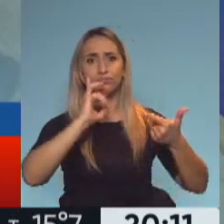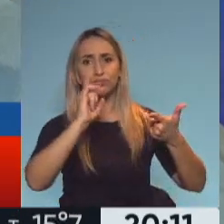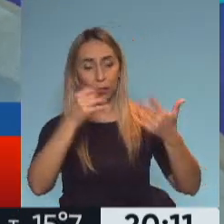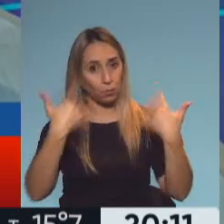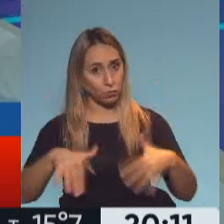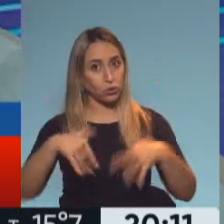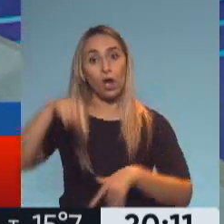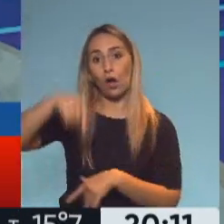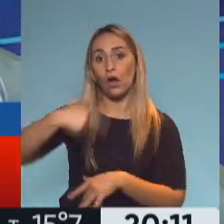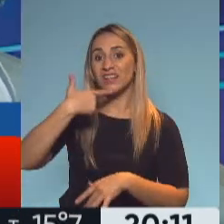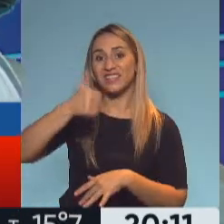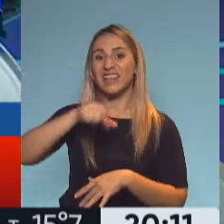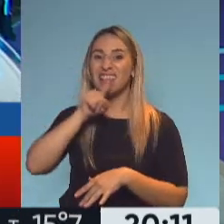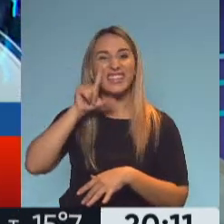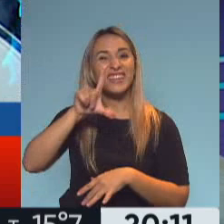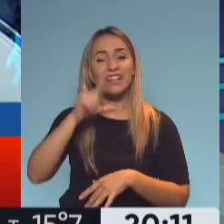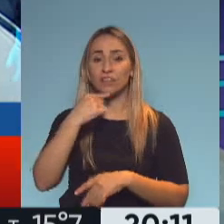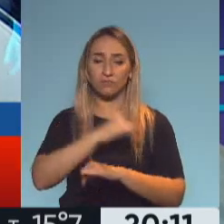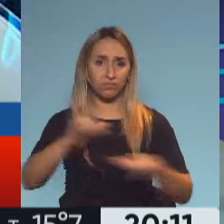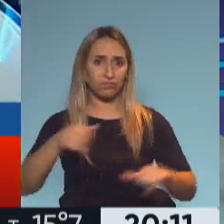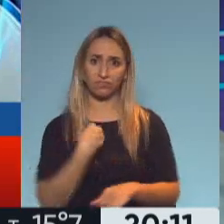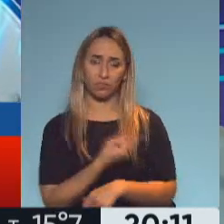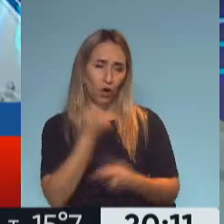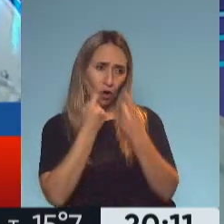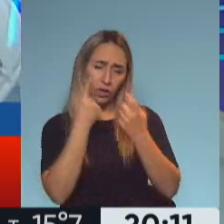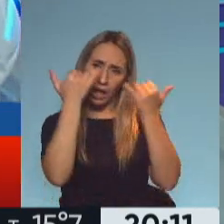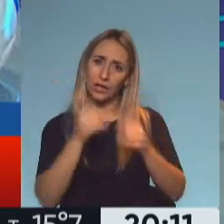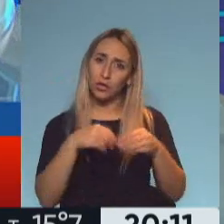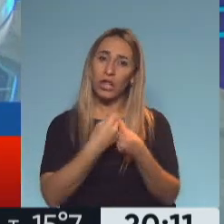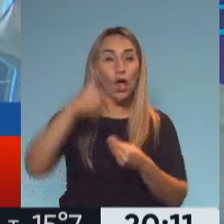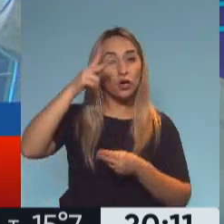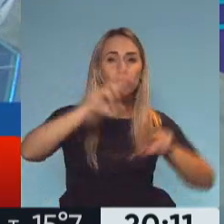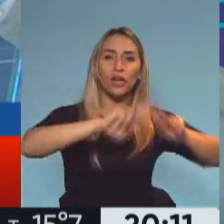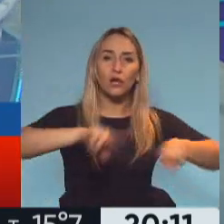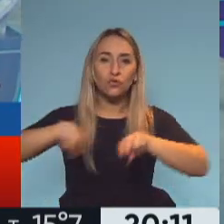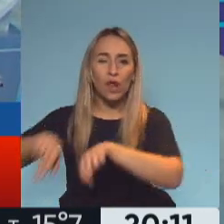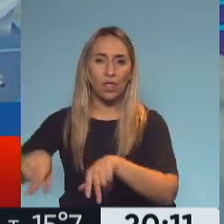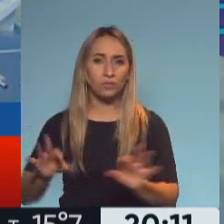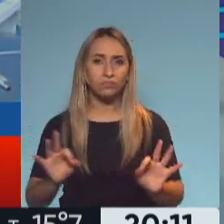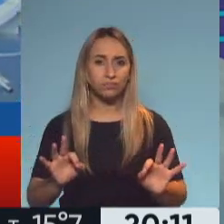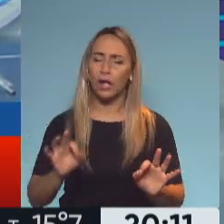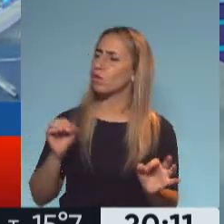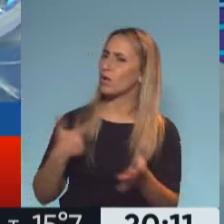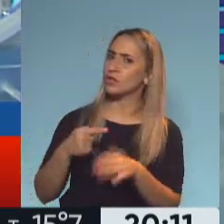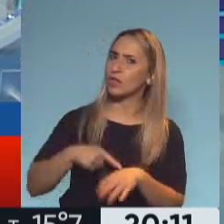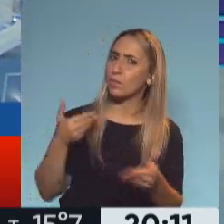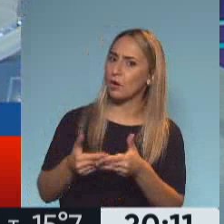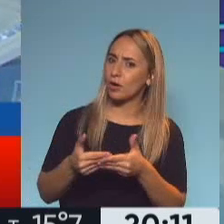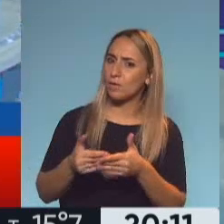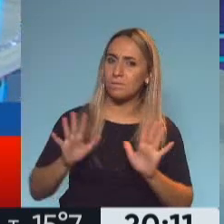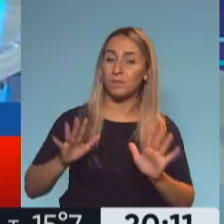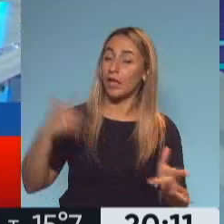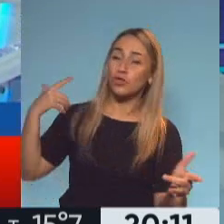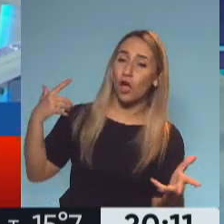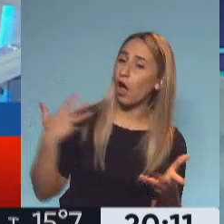Santilli, fue consultado por esto, dijo que están controlando que se hicieron 8 clausuras. 8 clausuras. ¿En cuánto tiempo? Cualquiera persona, en todo